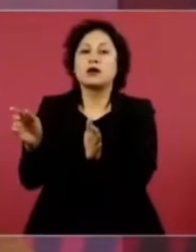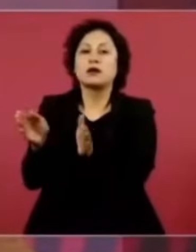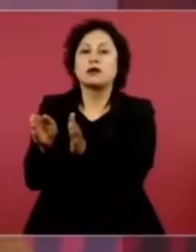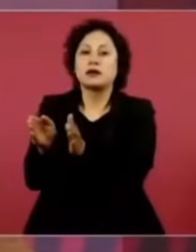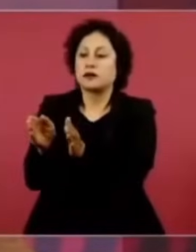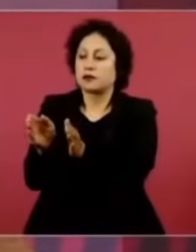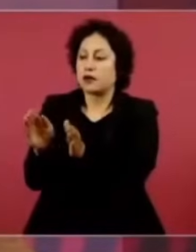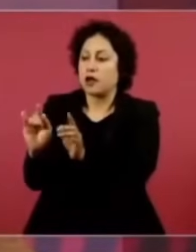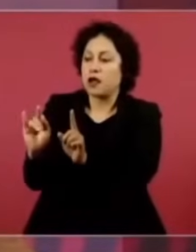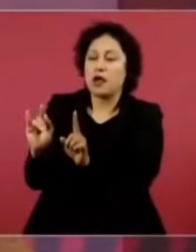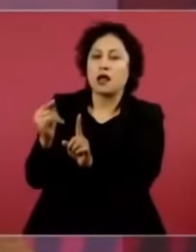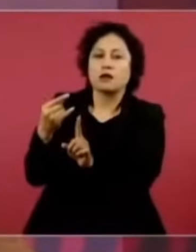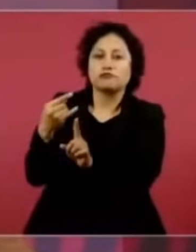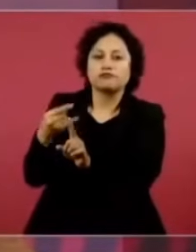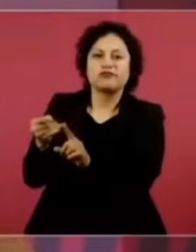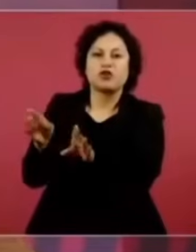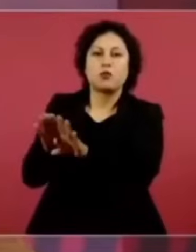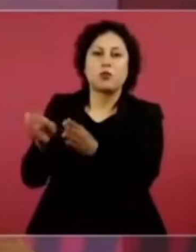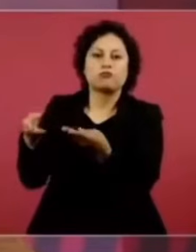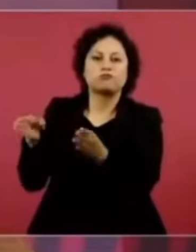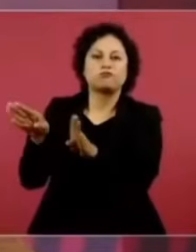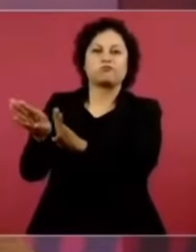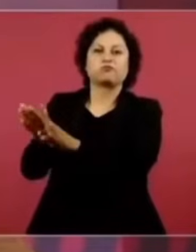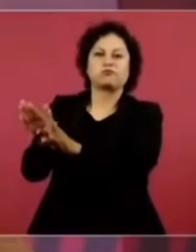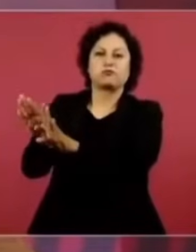que no va a ser así, pues, no estoy